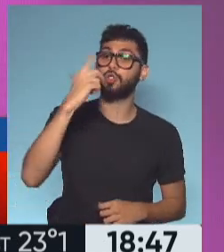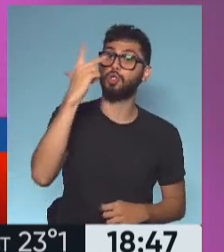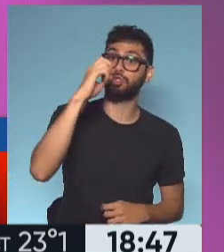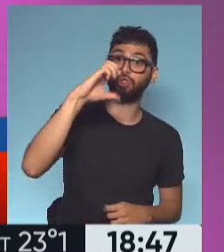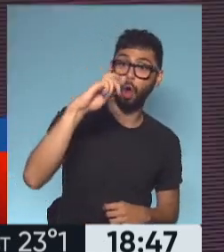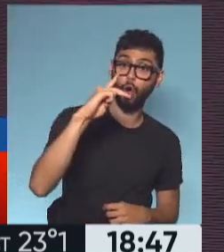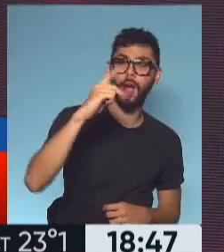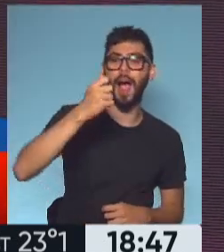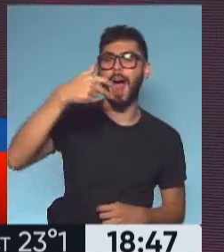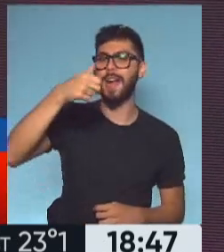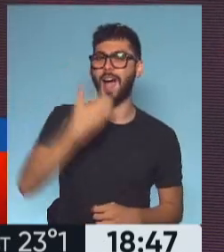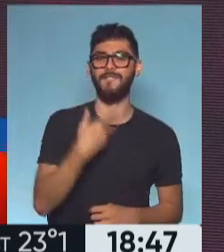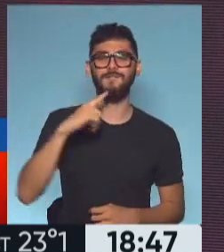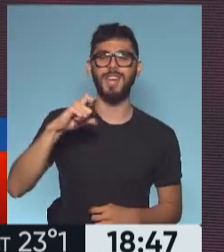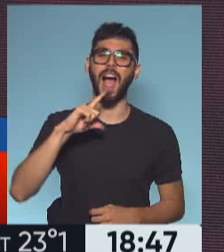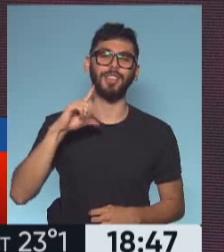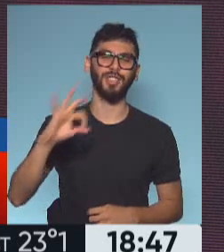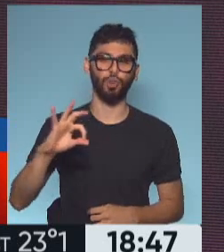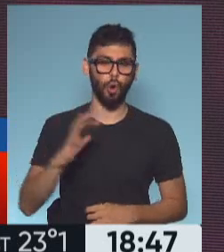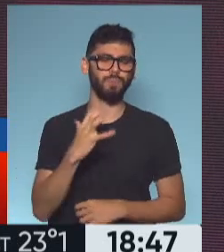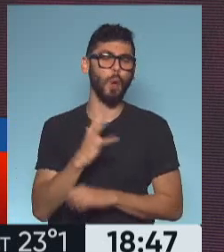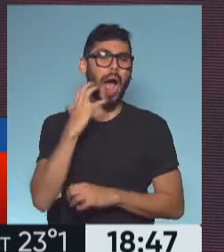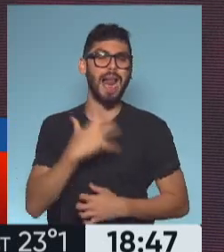después, 2 o 3 días después. Sí. Y